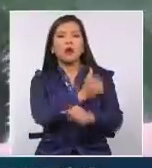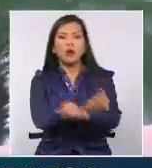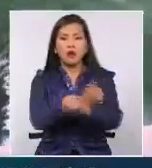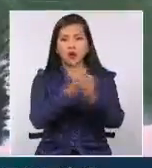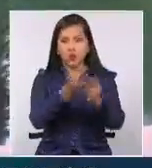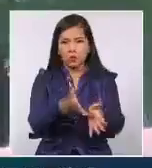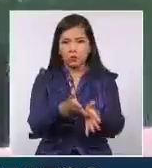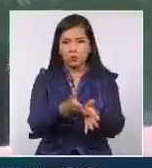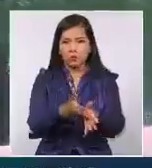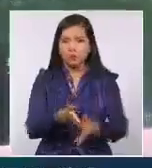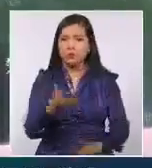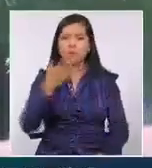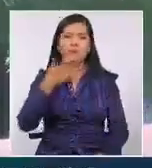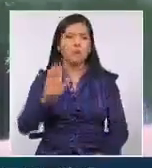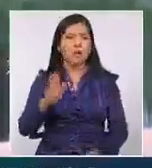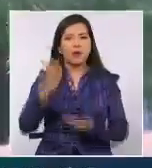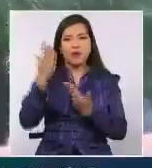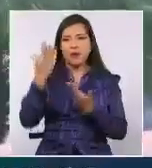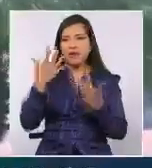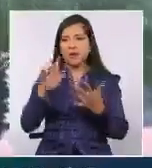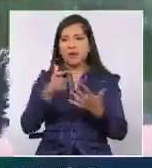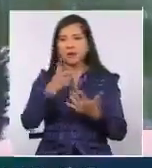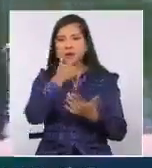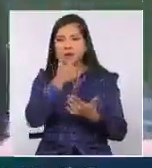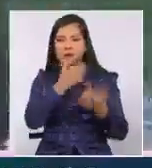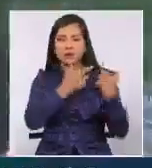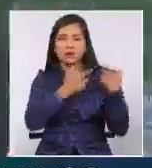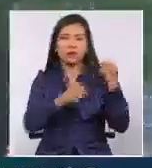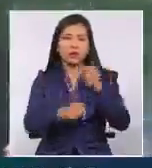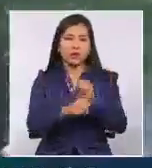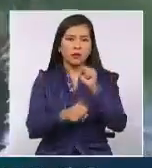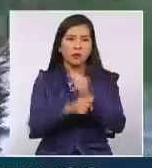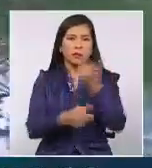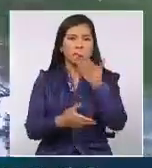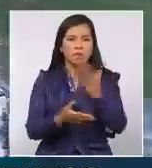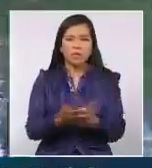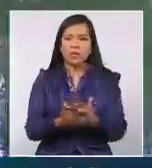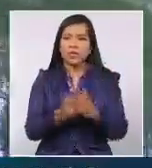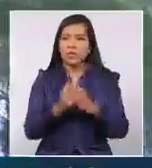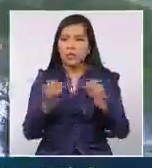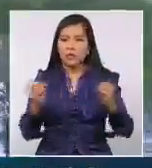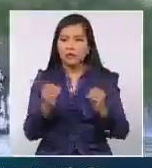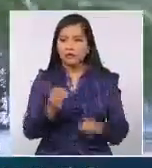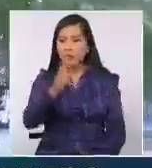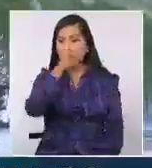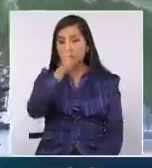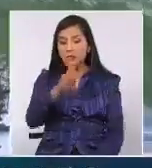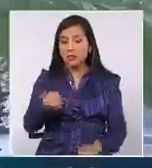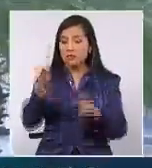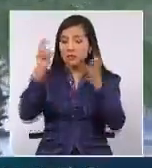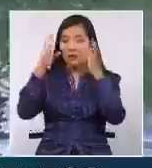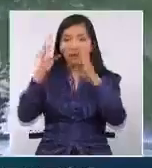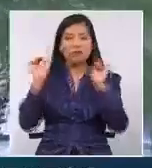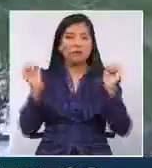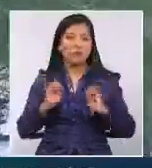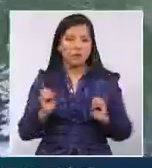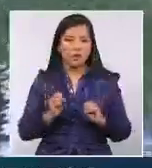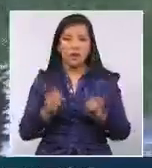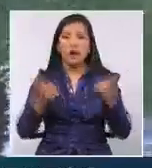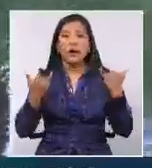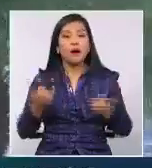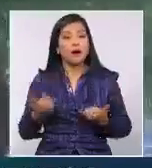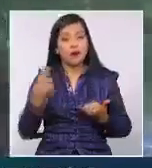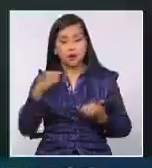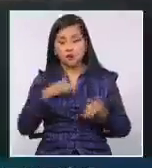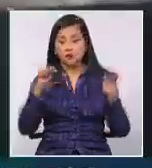deberes, por no dar a veracidad, y no hay celeridad en estos casos, ¿no? Entonces, aquí